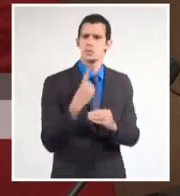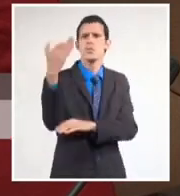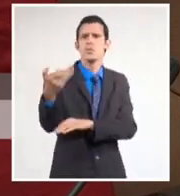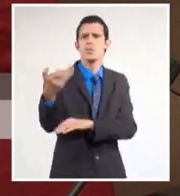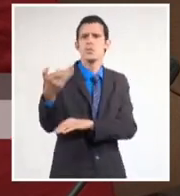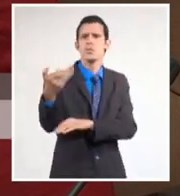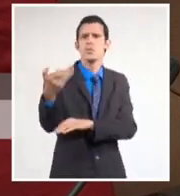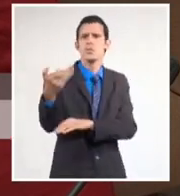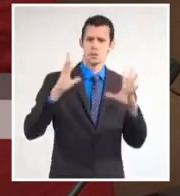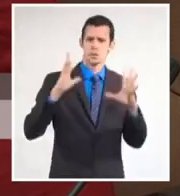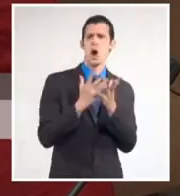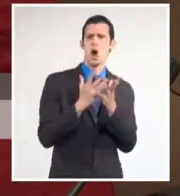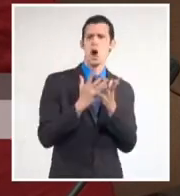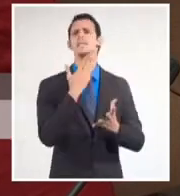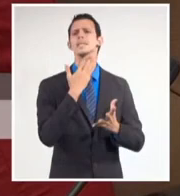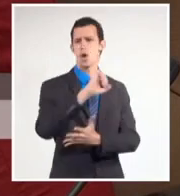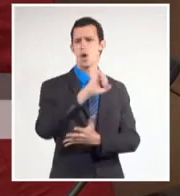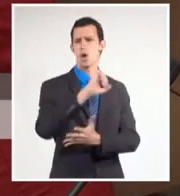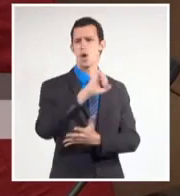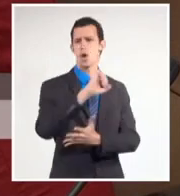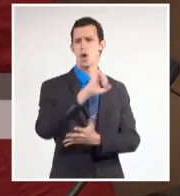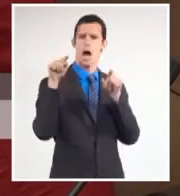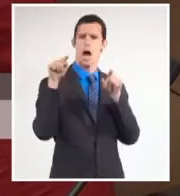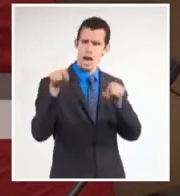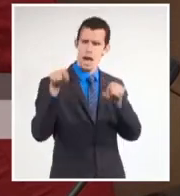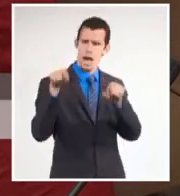esperanzas de un sector que todavía está ahí, que ha estado vinculado en